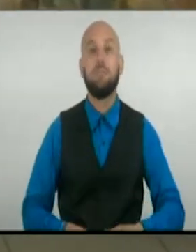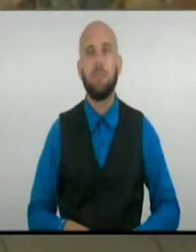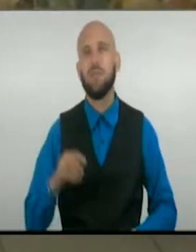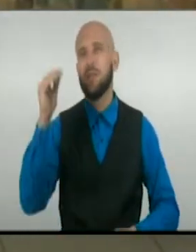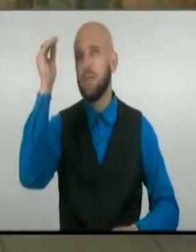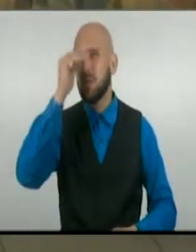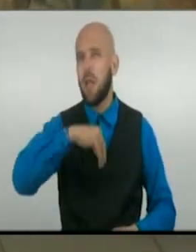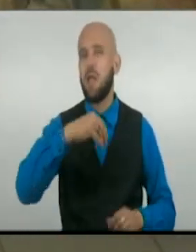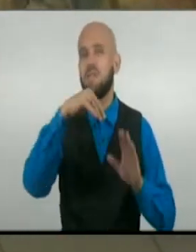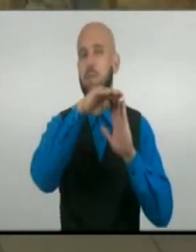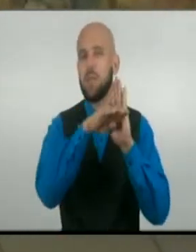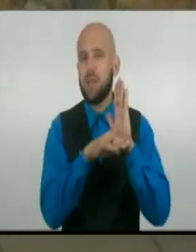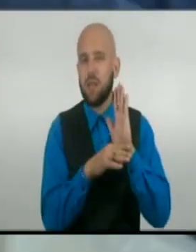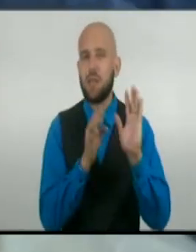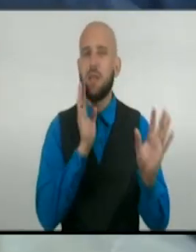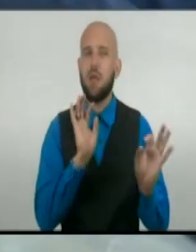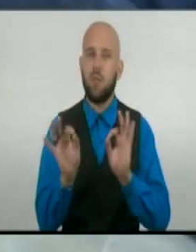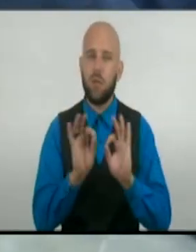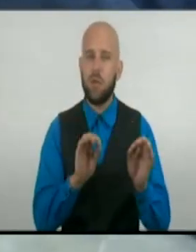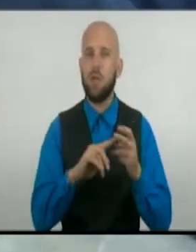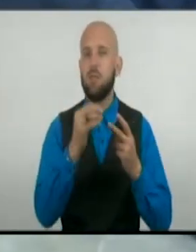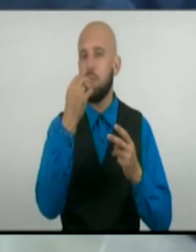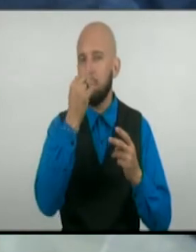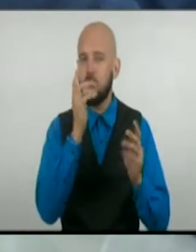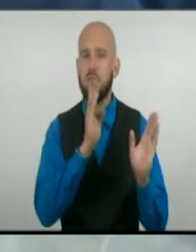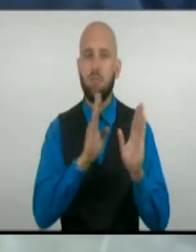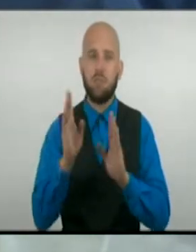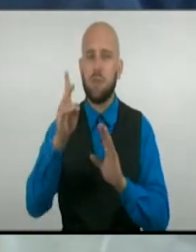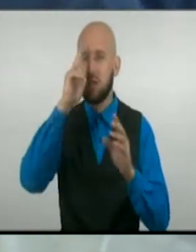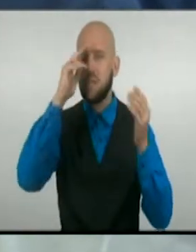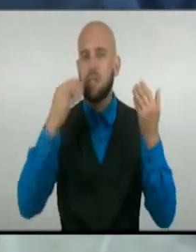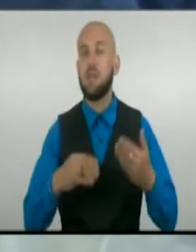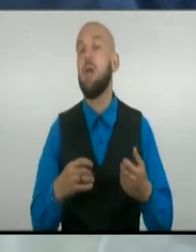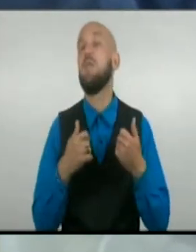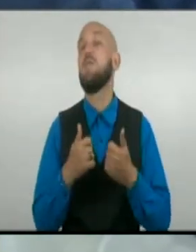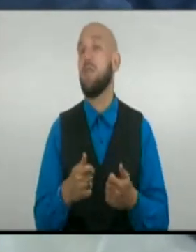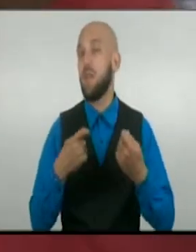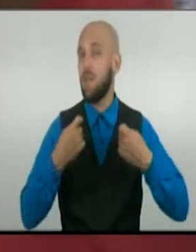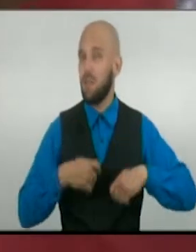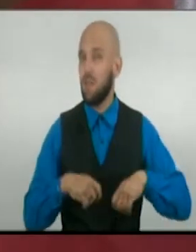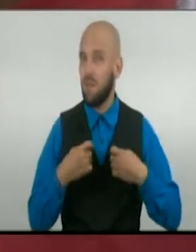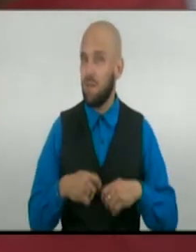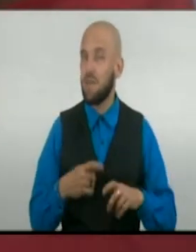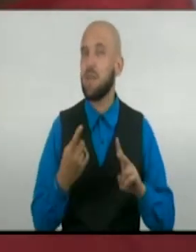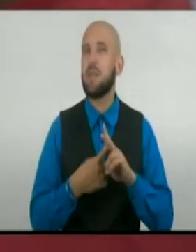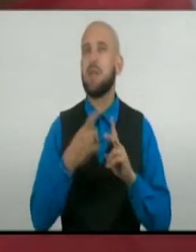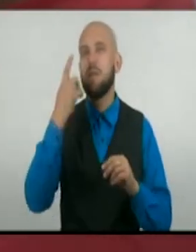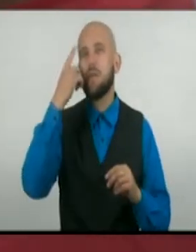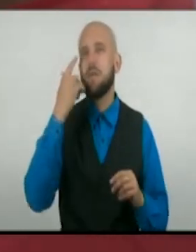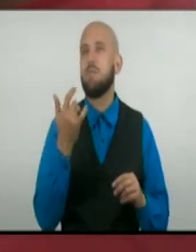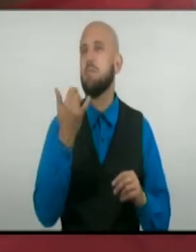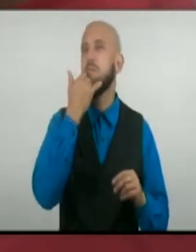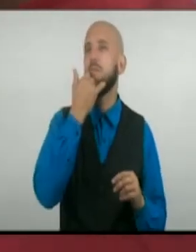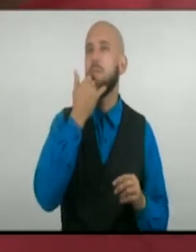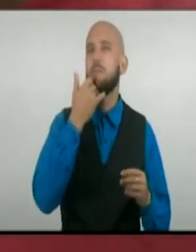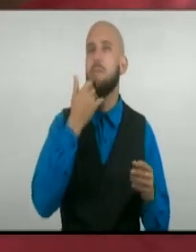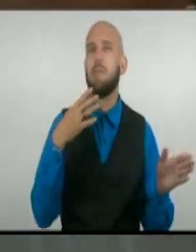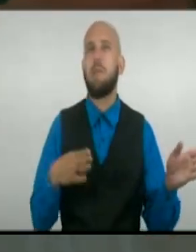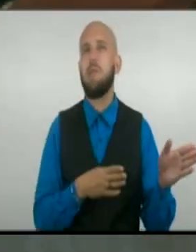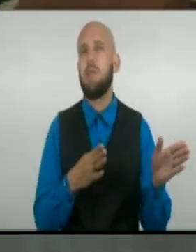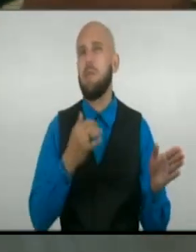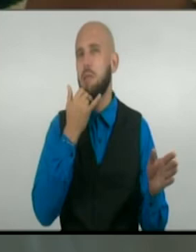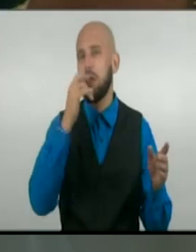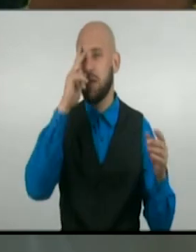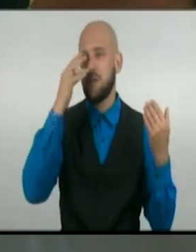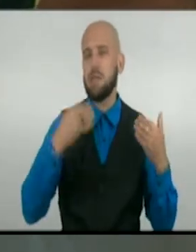medidas que debe tomar para mantenerse en buenas condiciones de salud y cómo evitar conductas o riesgos no saludables